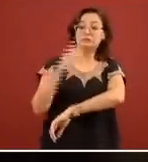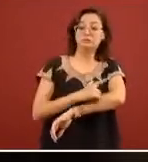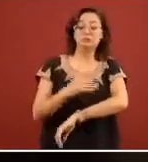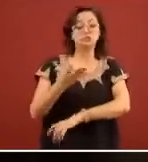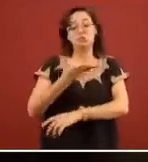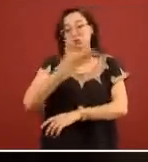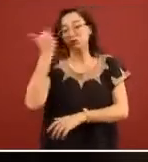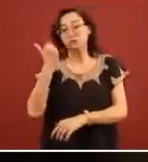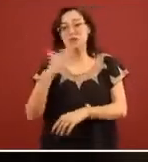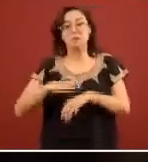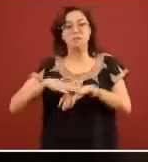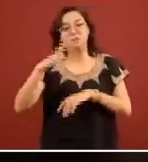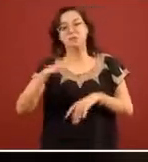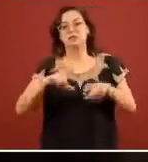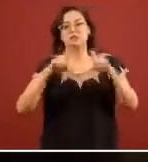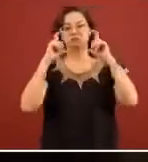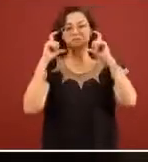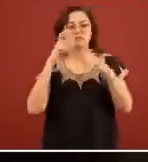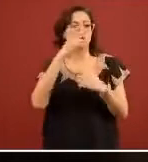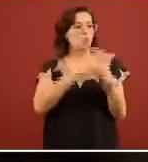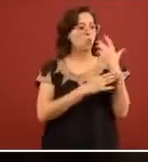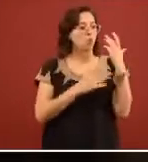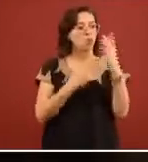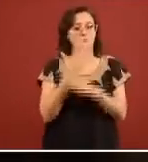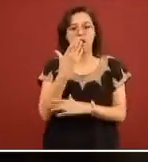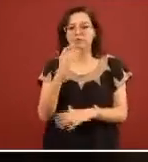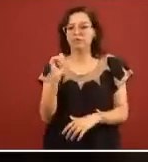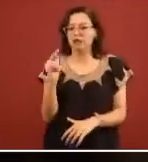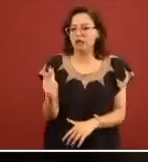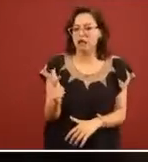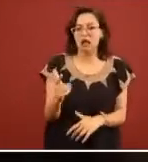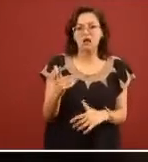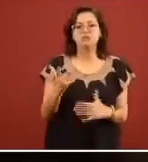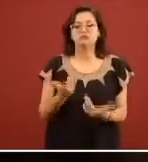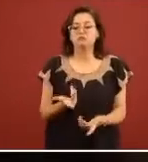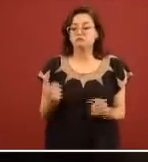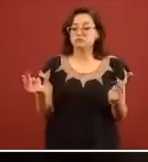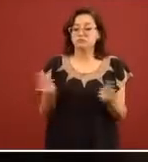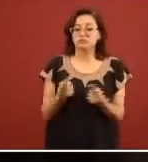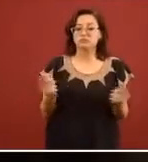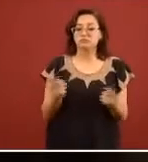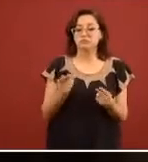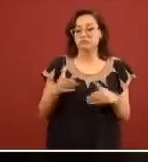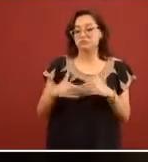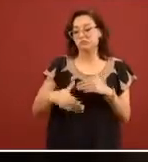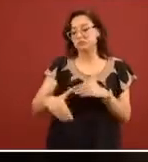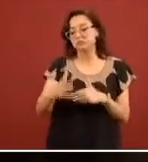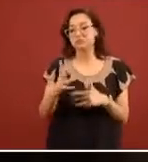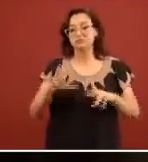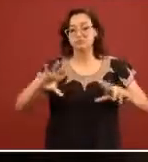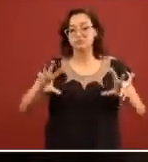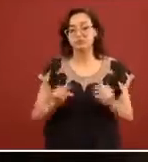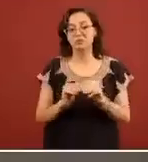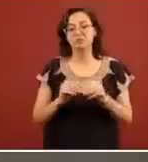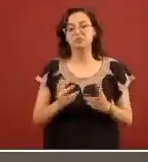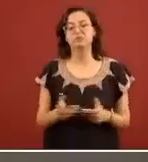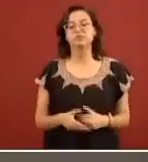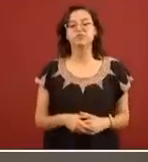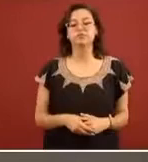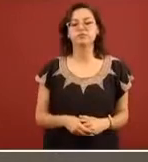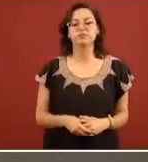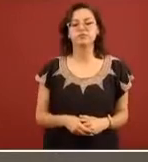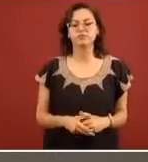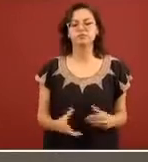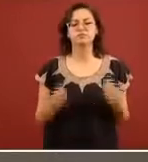repetir mascarillas o guantes o algún otro insumo de los que se tienen contemplados en estos 11 vuelos. Gracias. Muchas